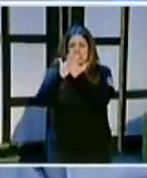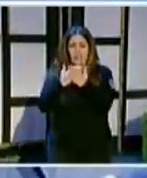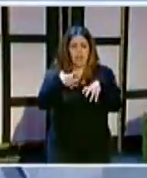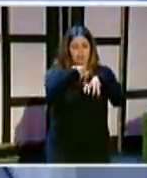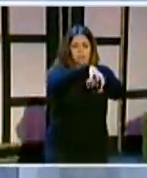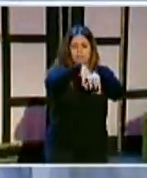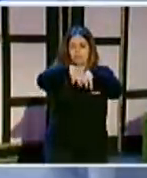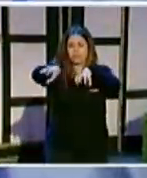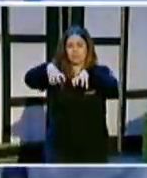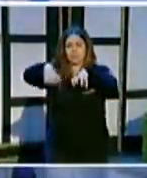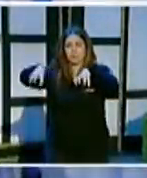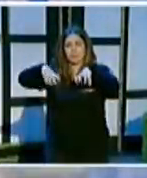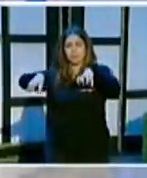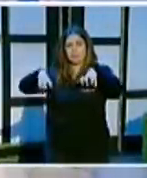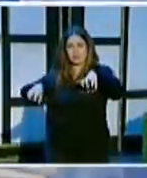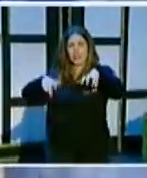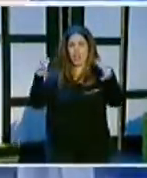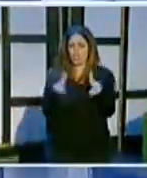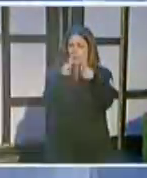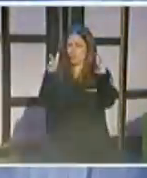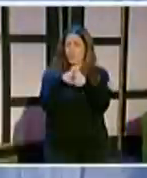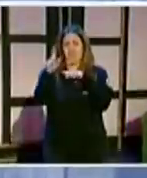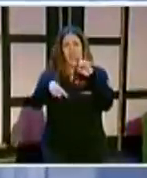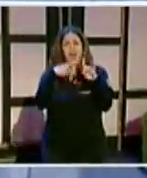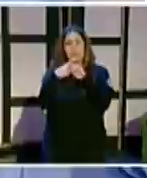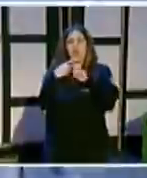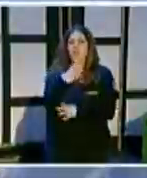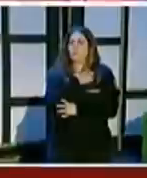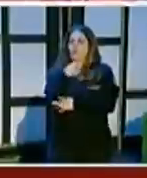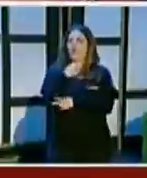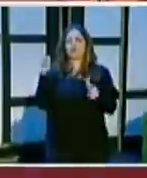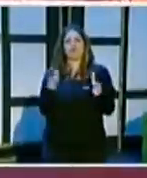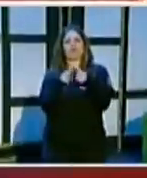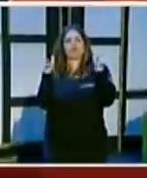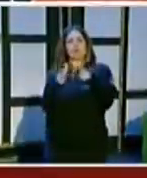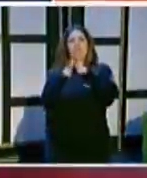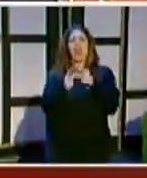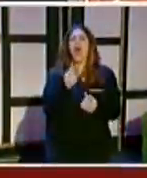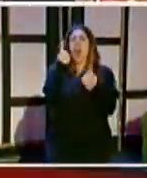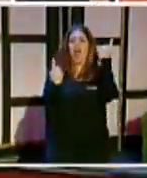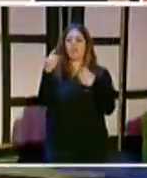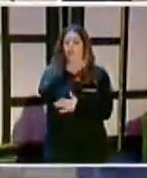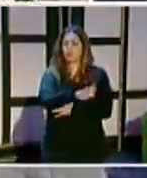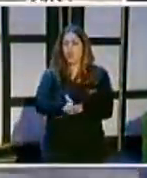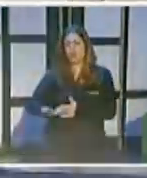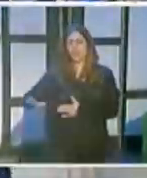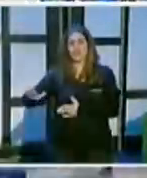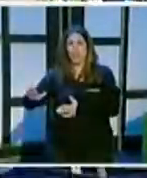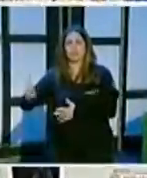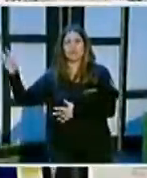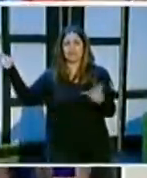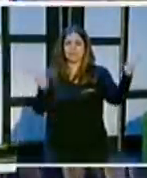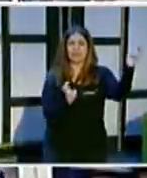dividida en clases de sociedad y de poder social, hay niños que vienen